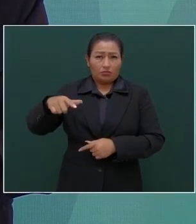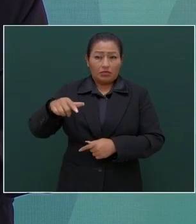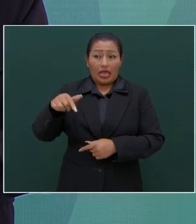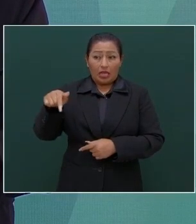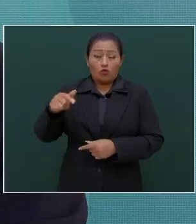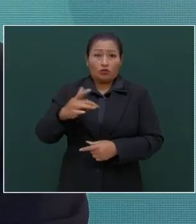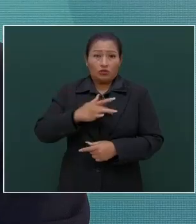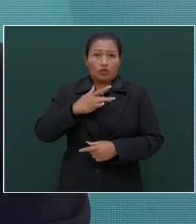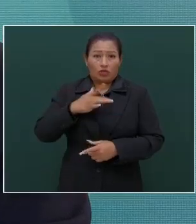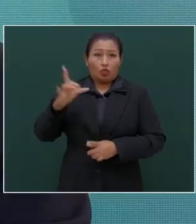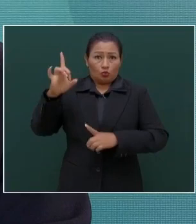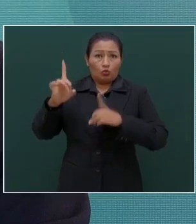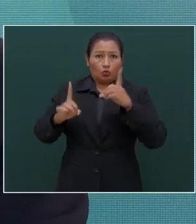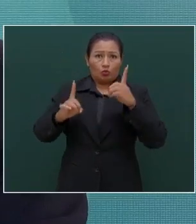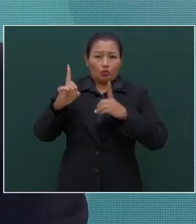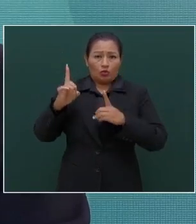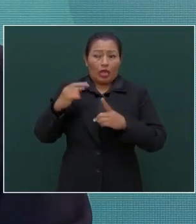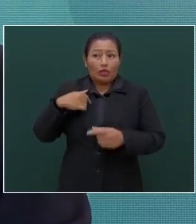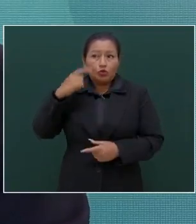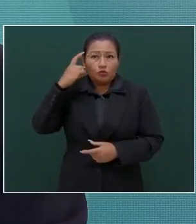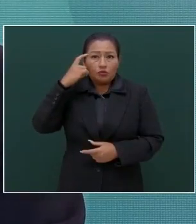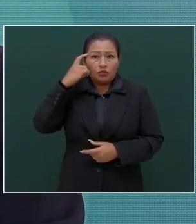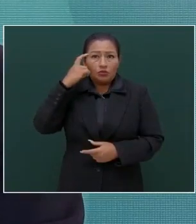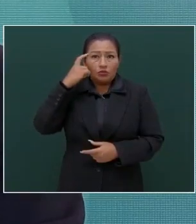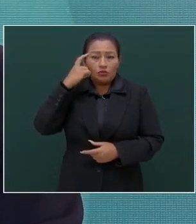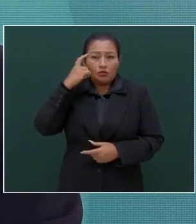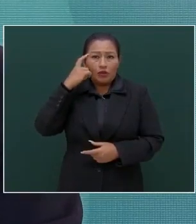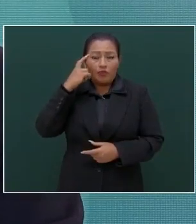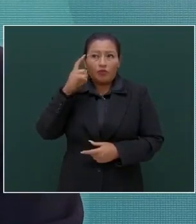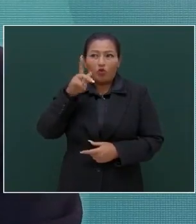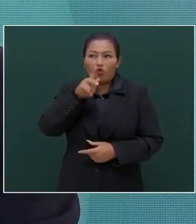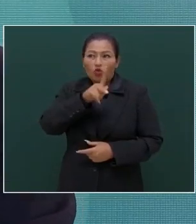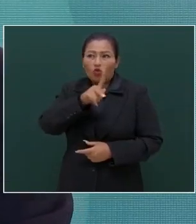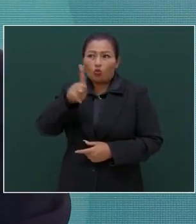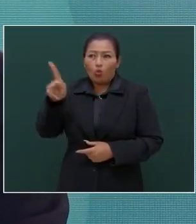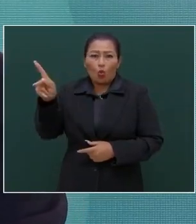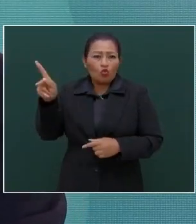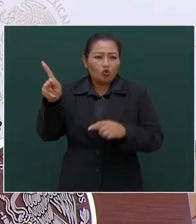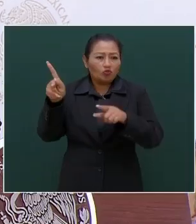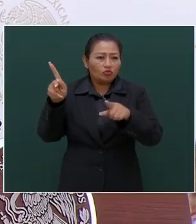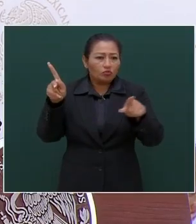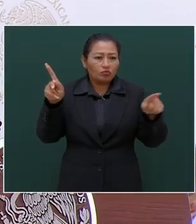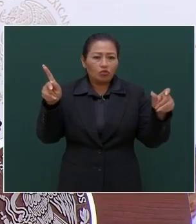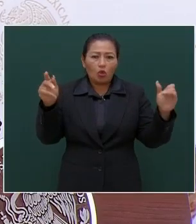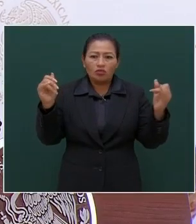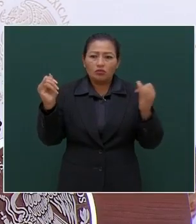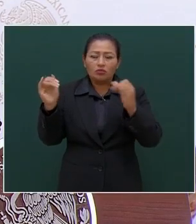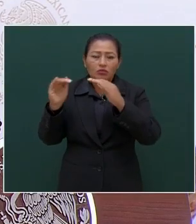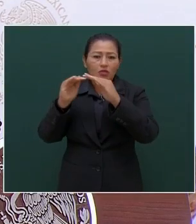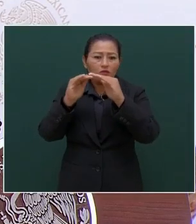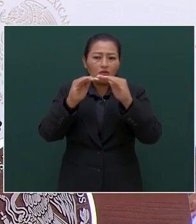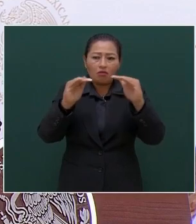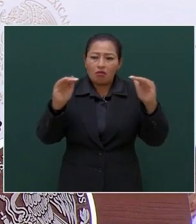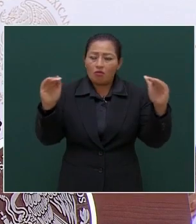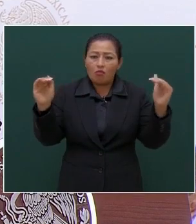duda, ¿no? Piensan que todos somos iguales.